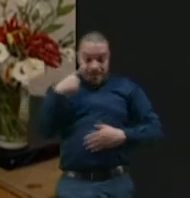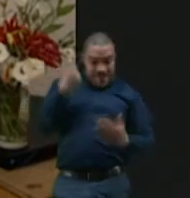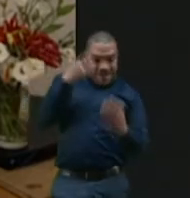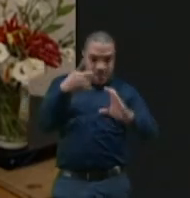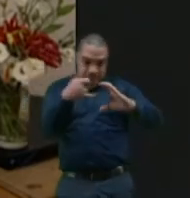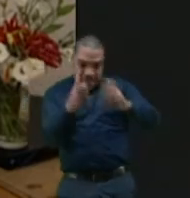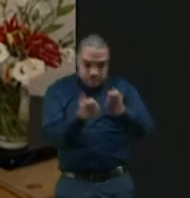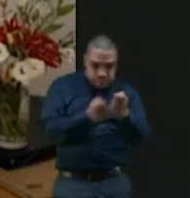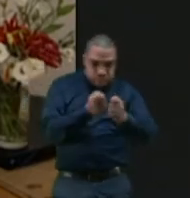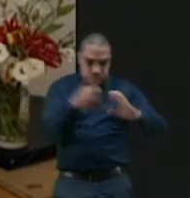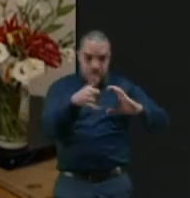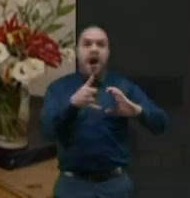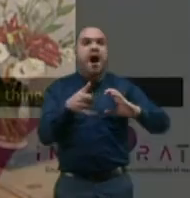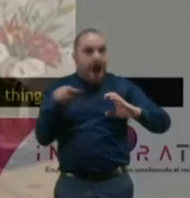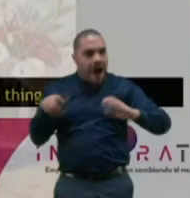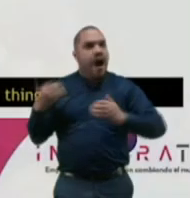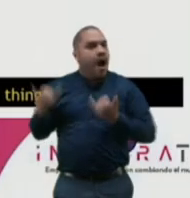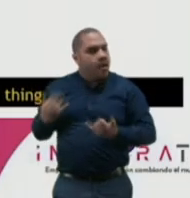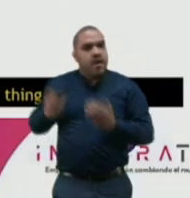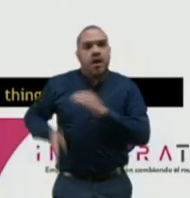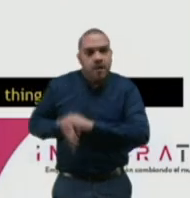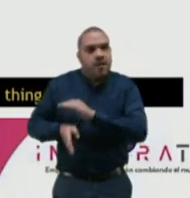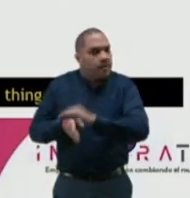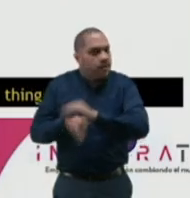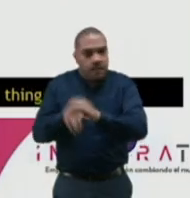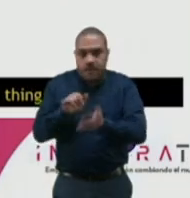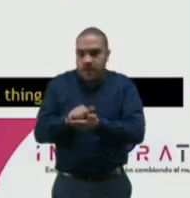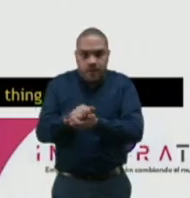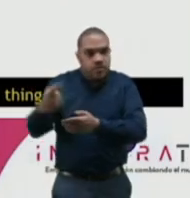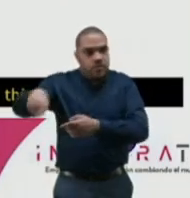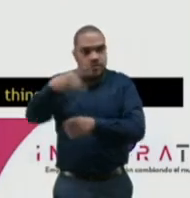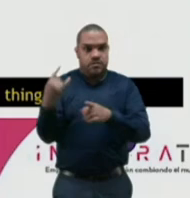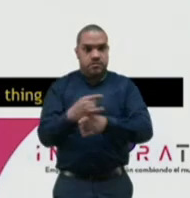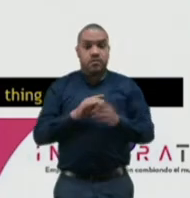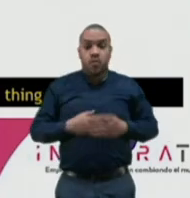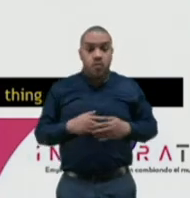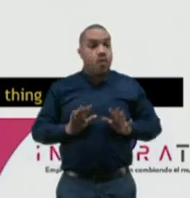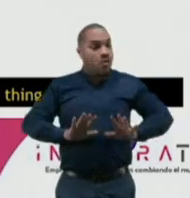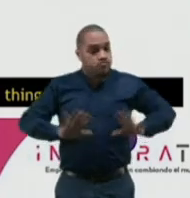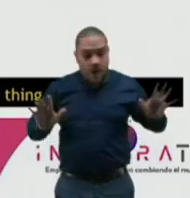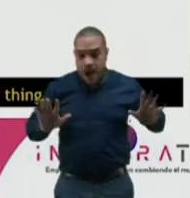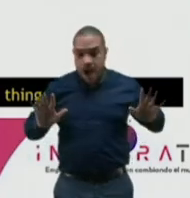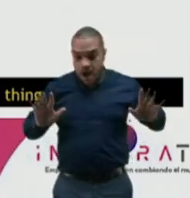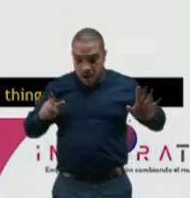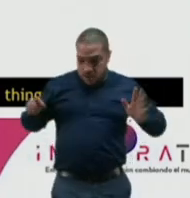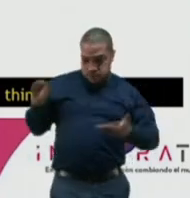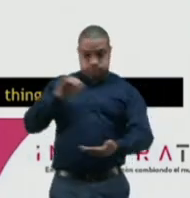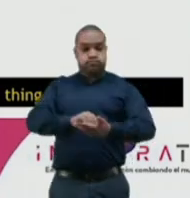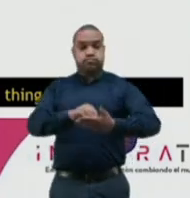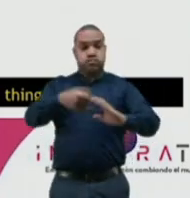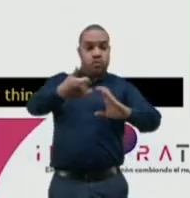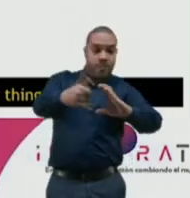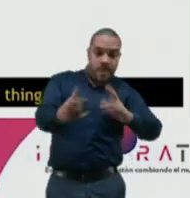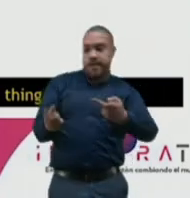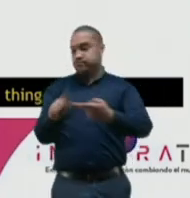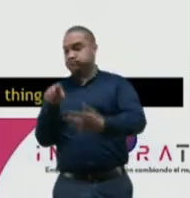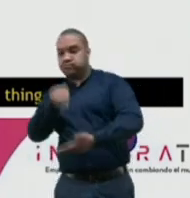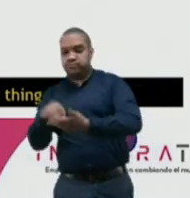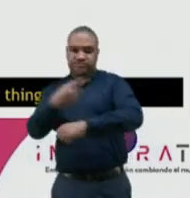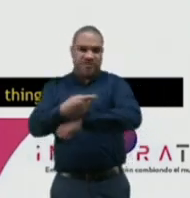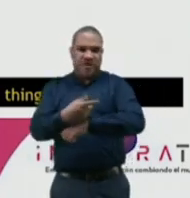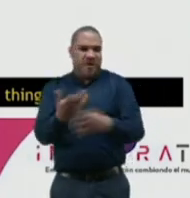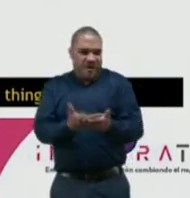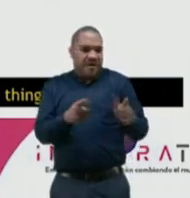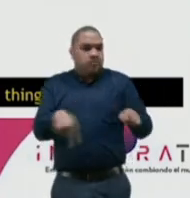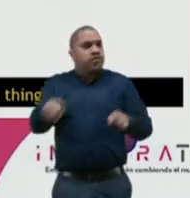vez que entienden cuál es el ajuste del mercado, el producto ya no cambia. Y hasta cierto punto, ese inicio, ese startup se